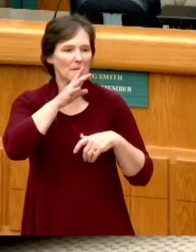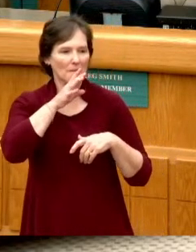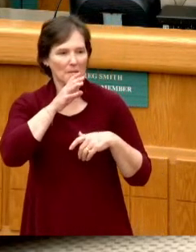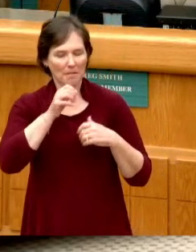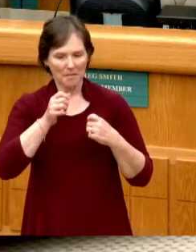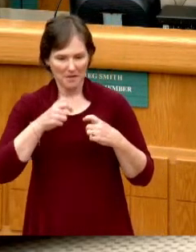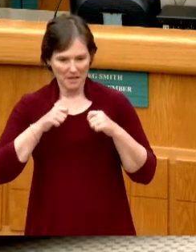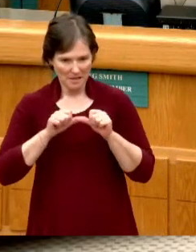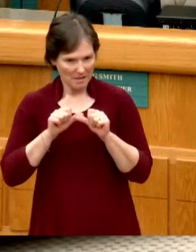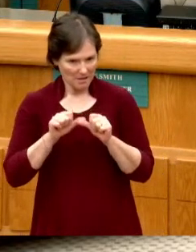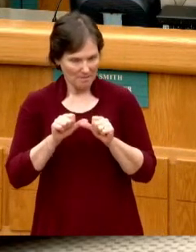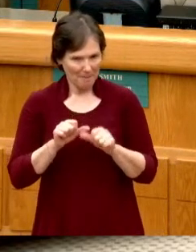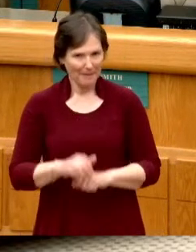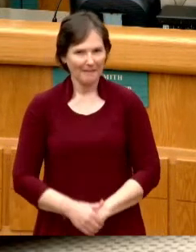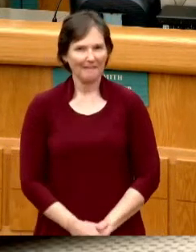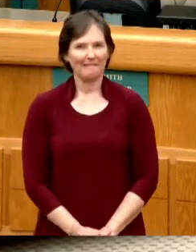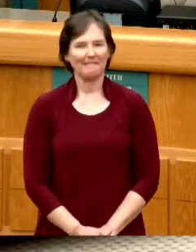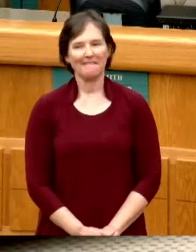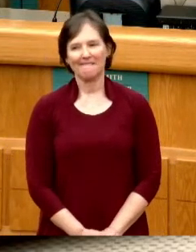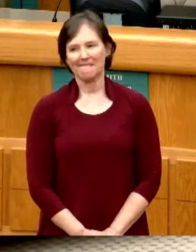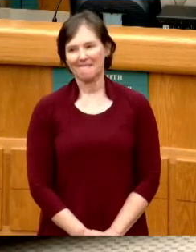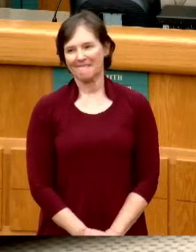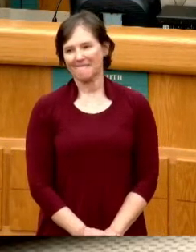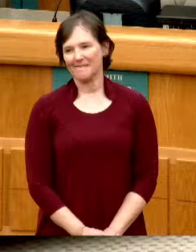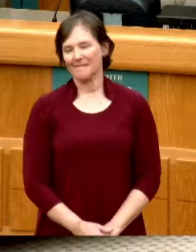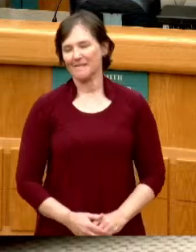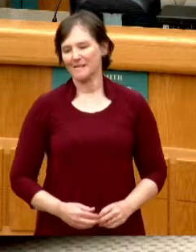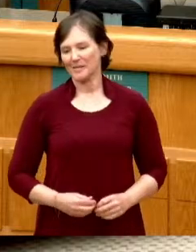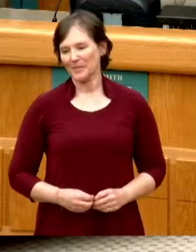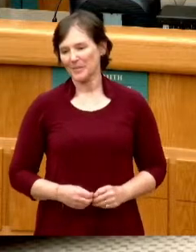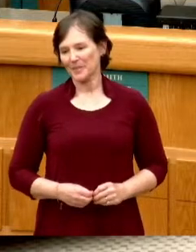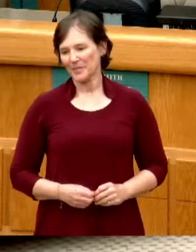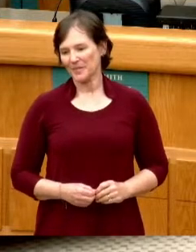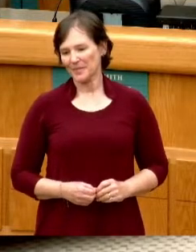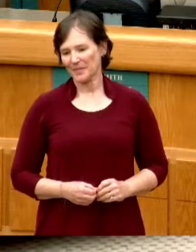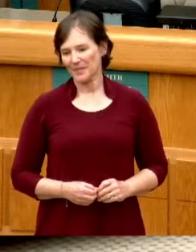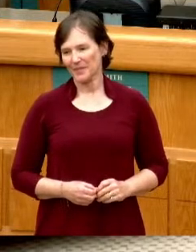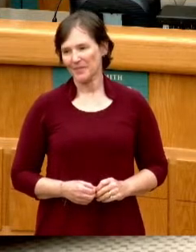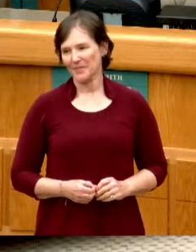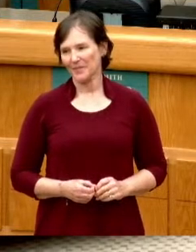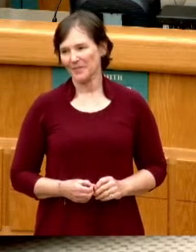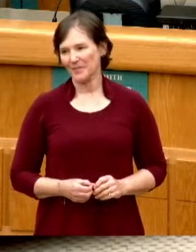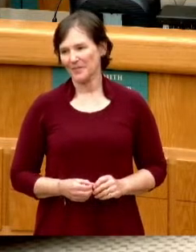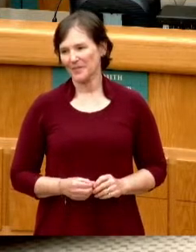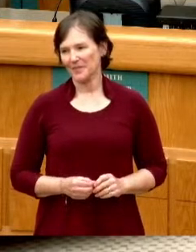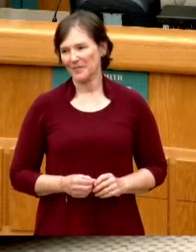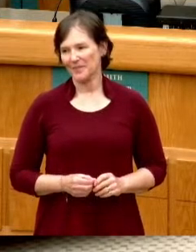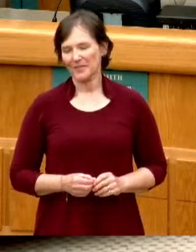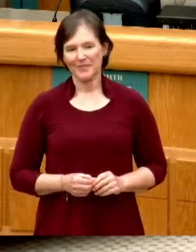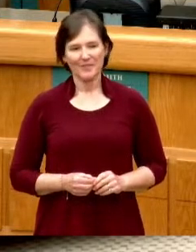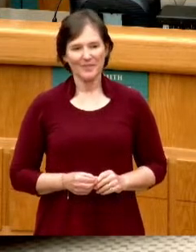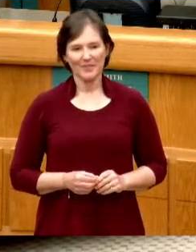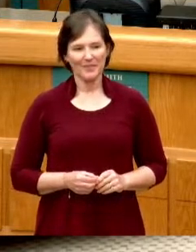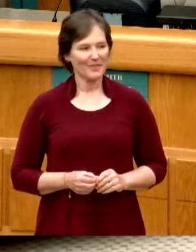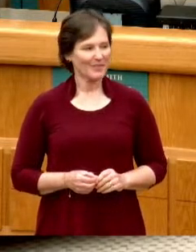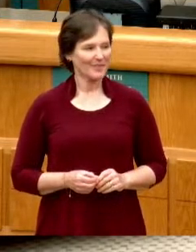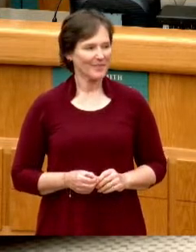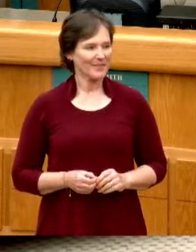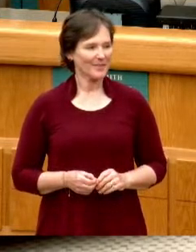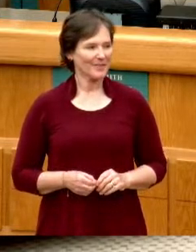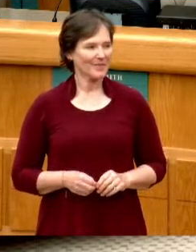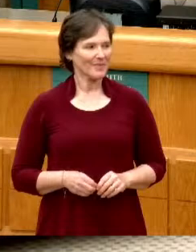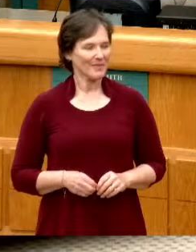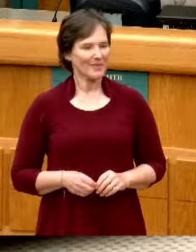millones de vacunas en sus primeros 100 días en el cargo. En cuanto más rápido nos lleguen las vacunas, más rápido podremos distribuirlas a todos